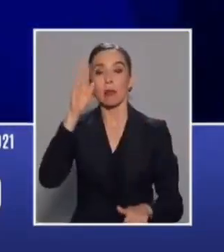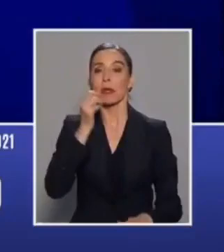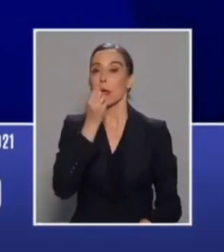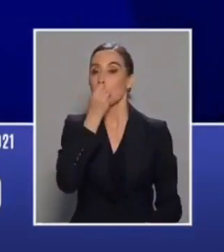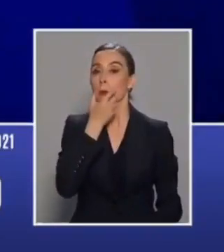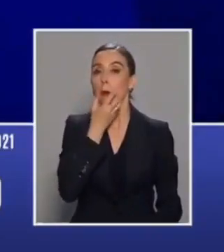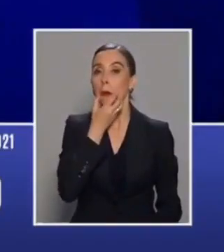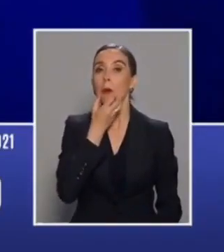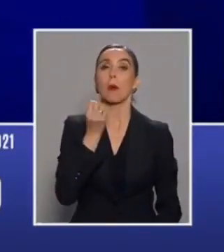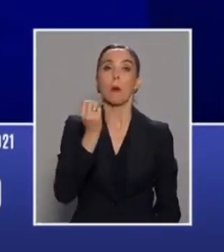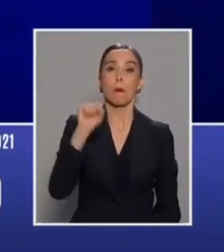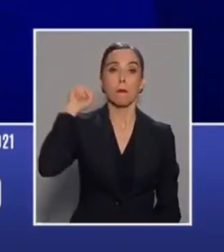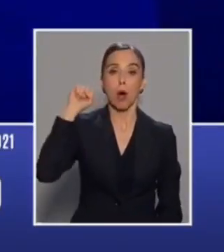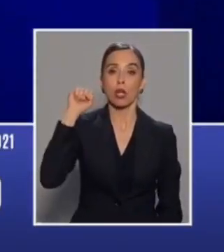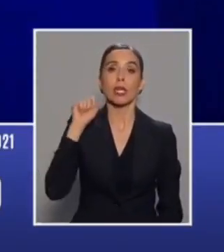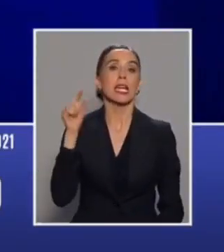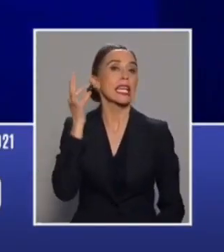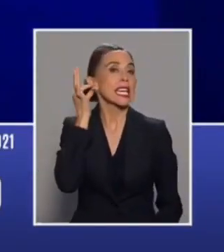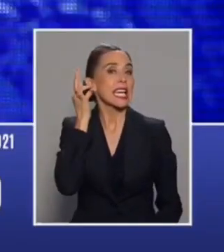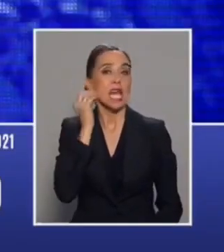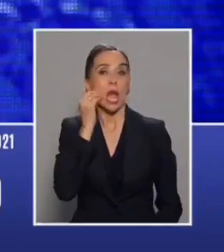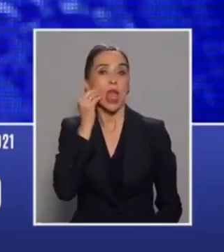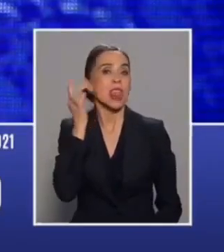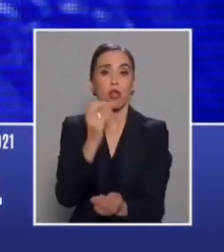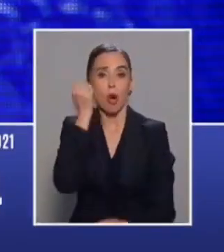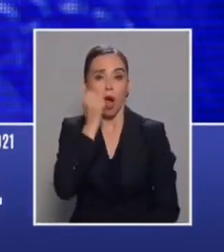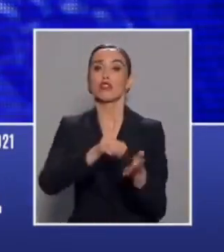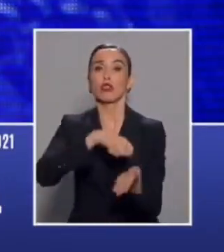ellas. ¿Una nieta del presidente Allende?